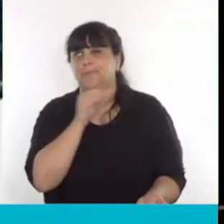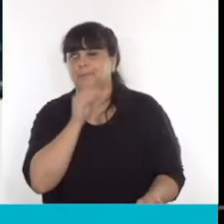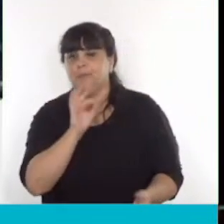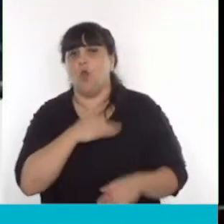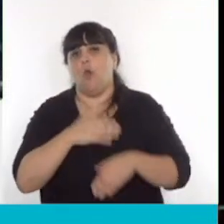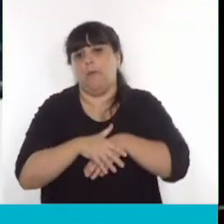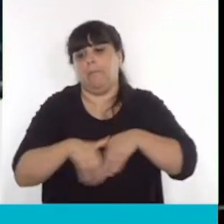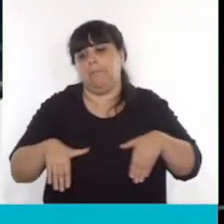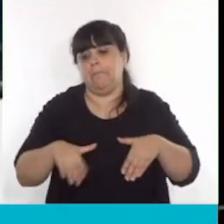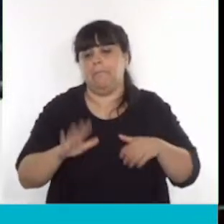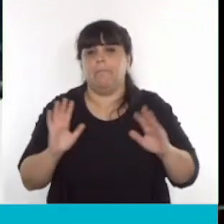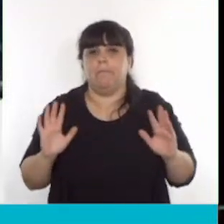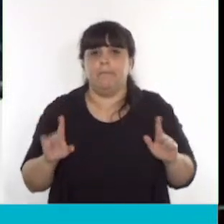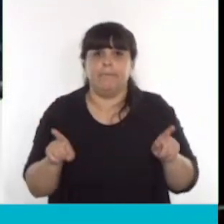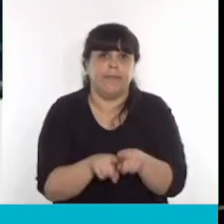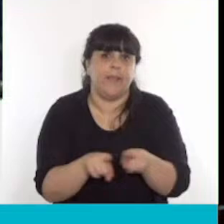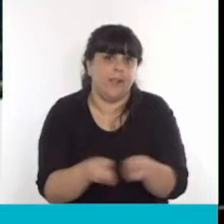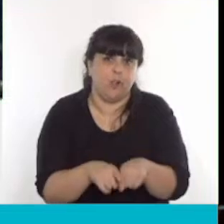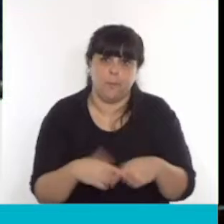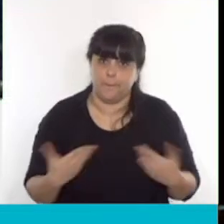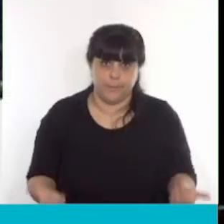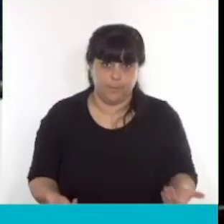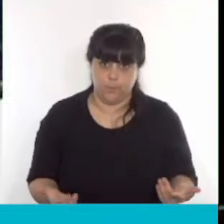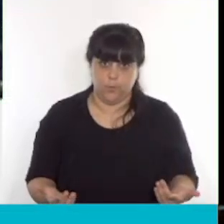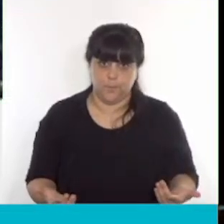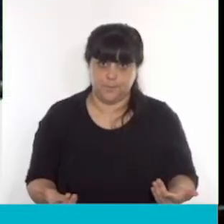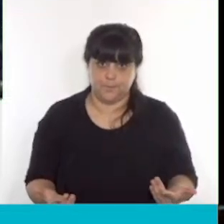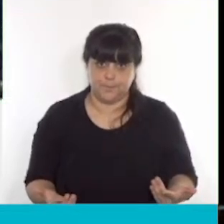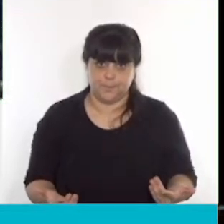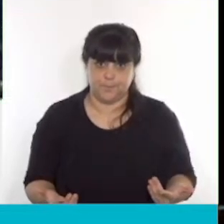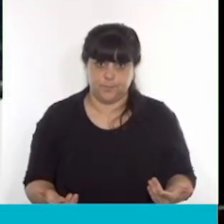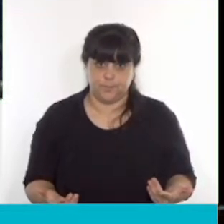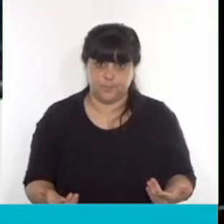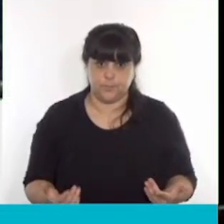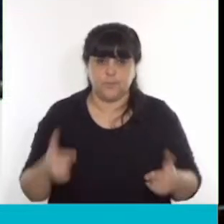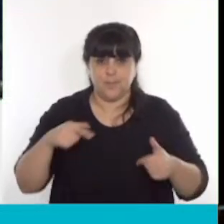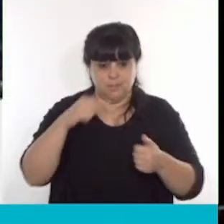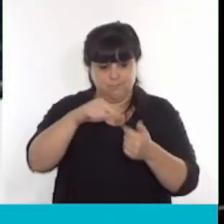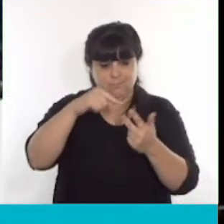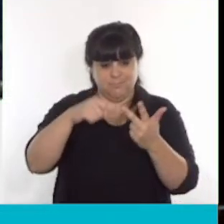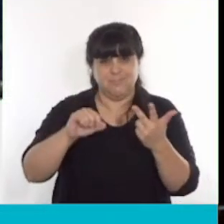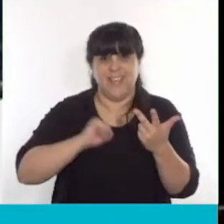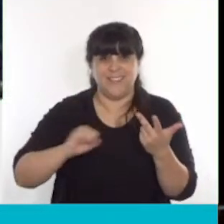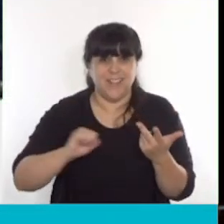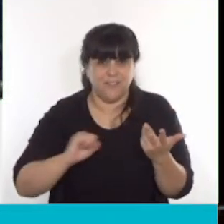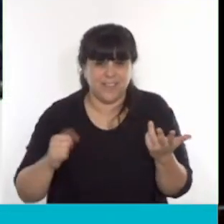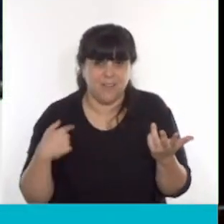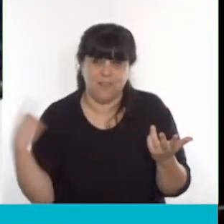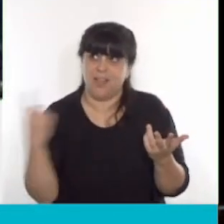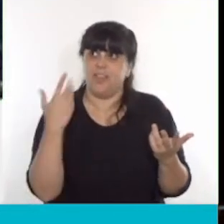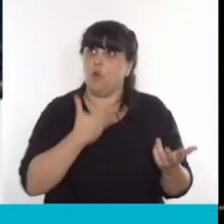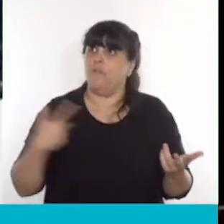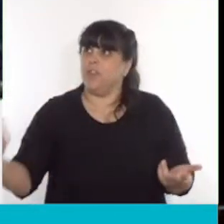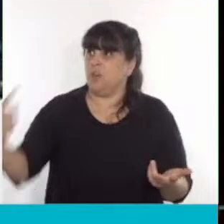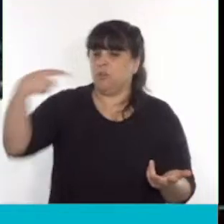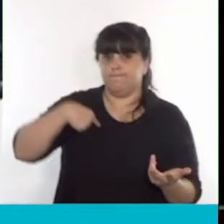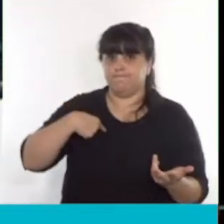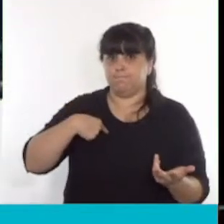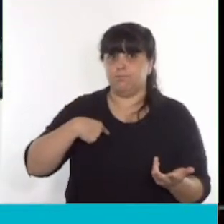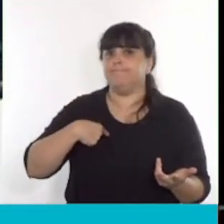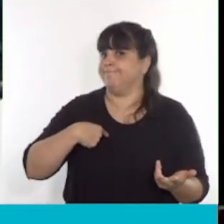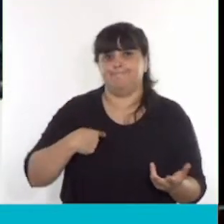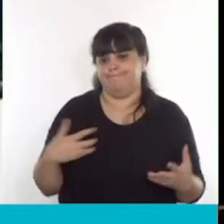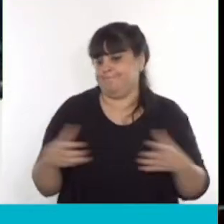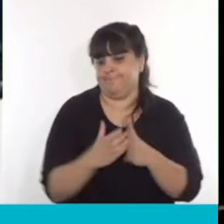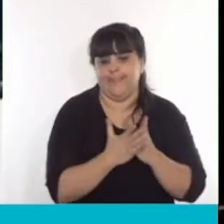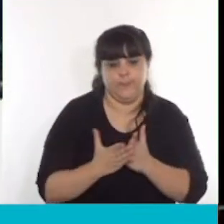es lo mismo en este caso. Contra todas estas estafas, vimos que rápidamente el pueblo se levantó, que los estudiantes,